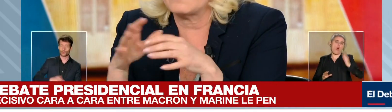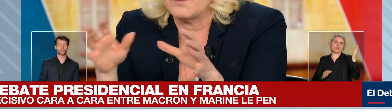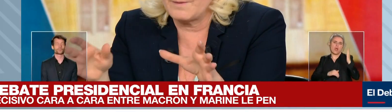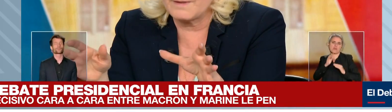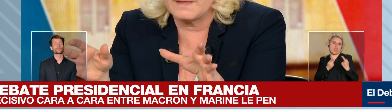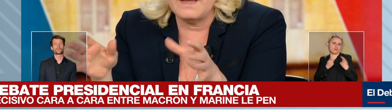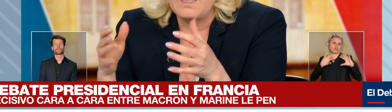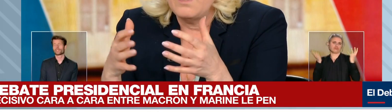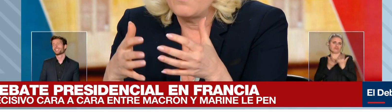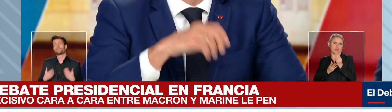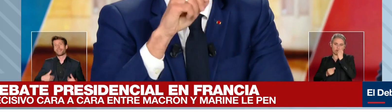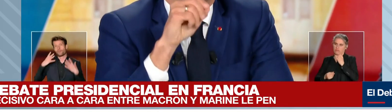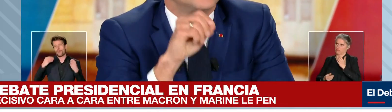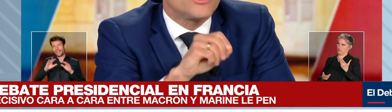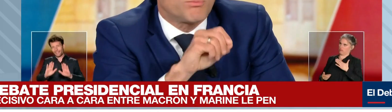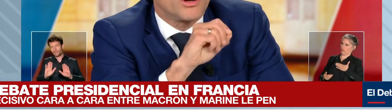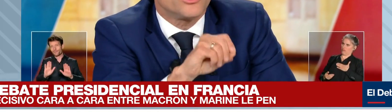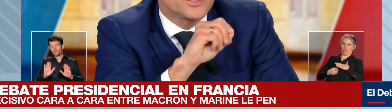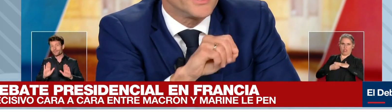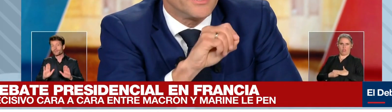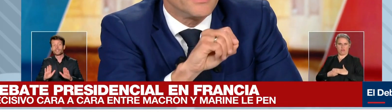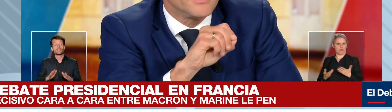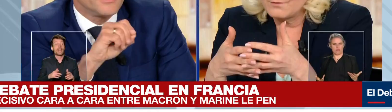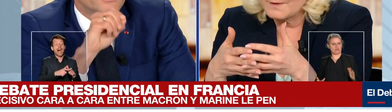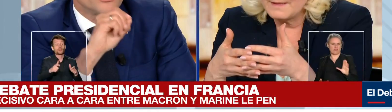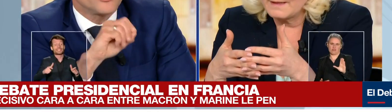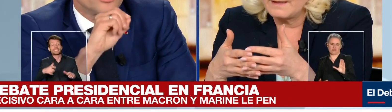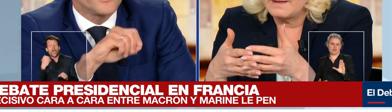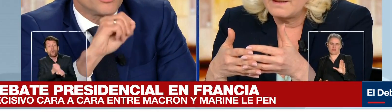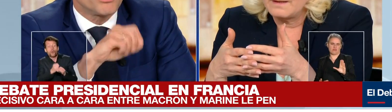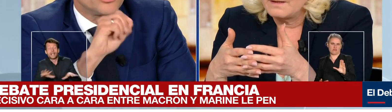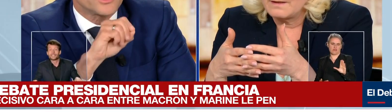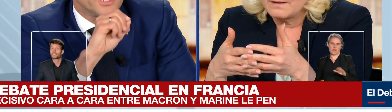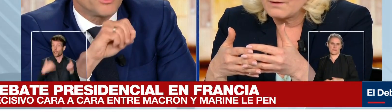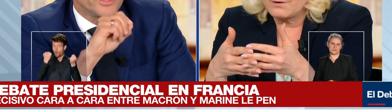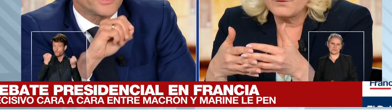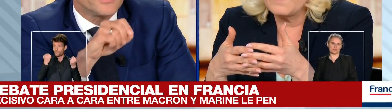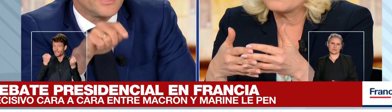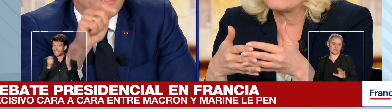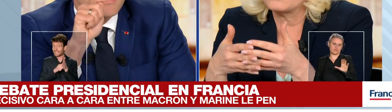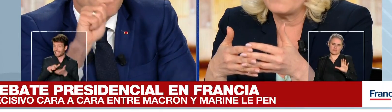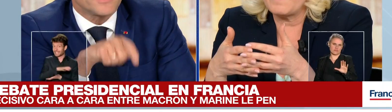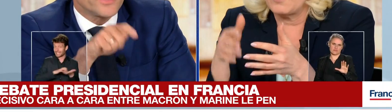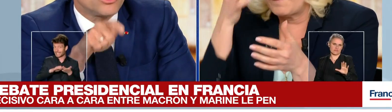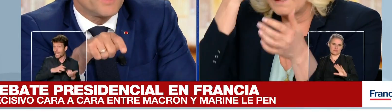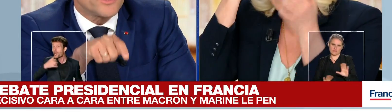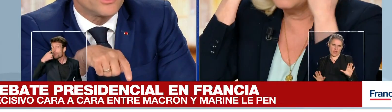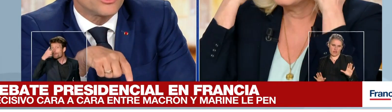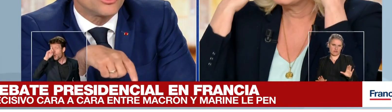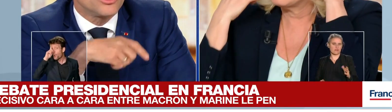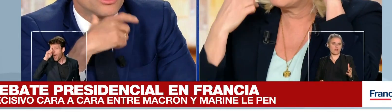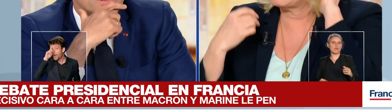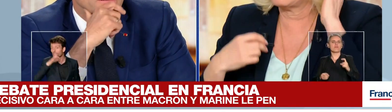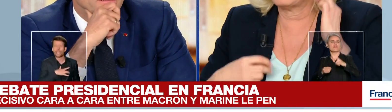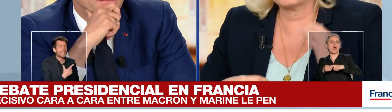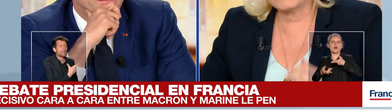como todos los cuerpos intermedios, de haber sido dejados totalmente de lado. Nosotros salvamos los empleos industriales. Si salvamos los empleos industriales durante la crisis, es